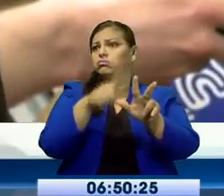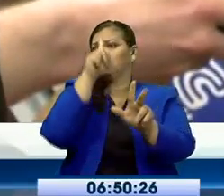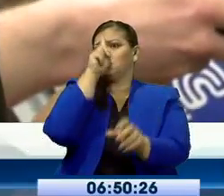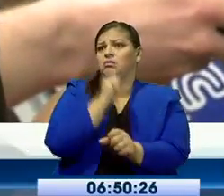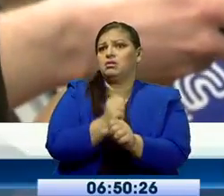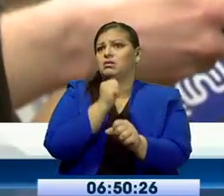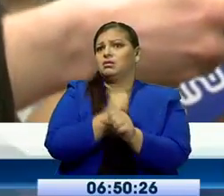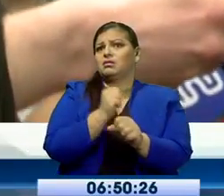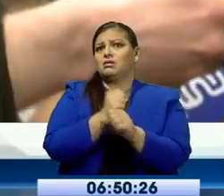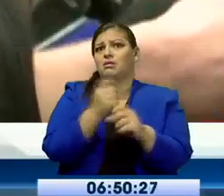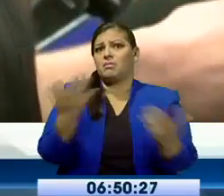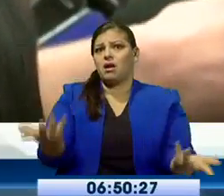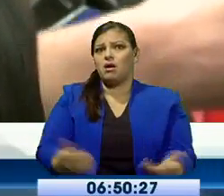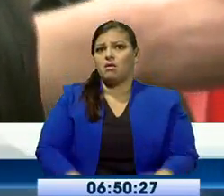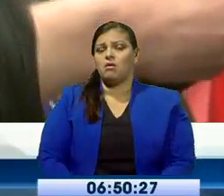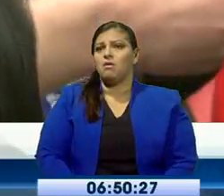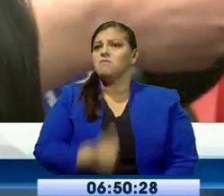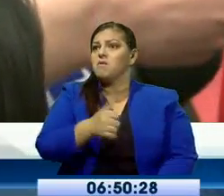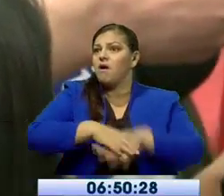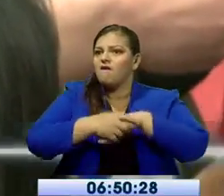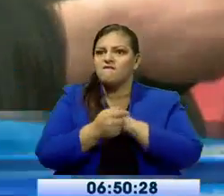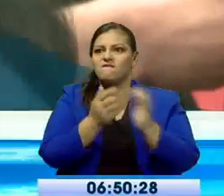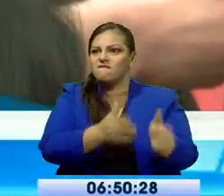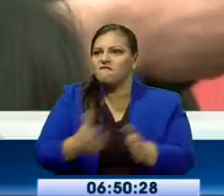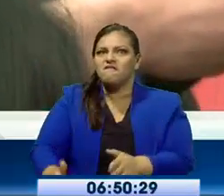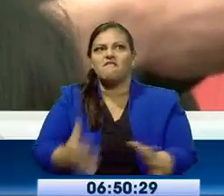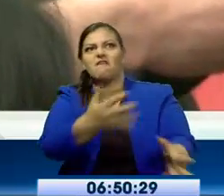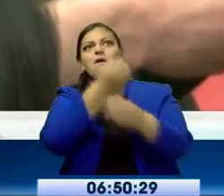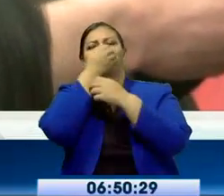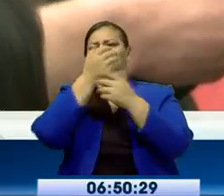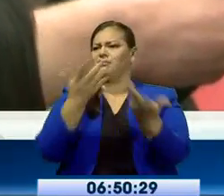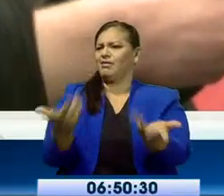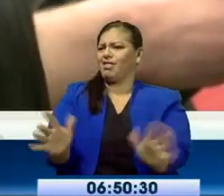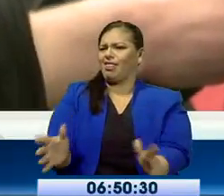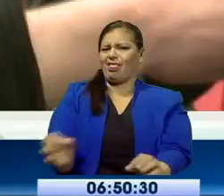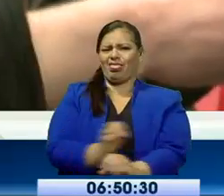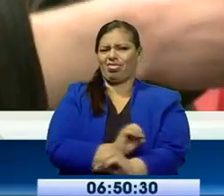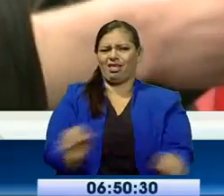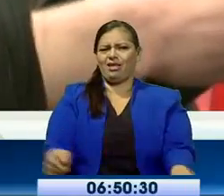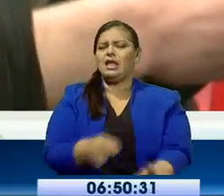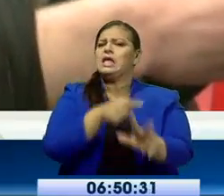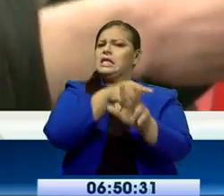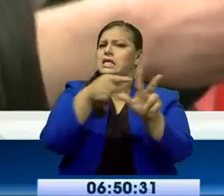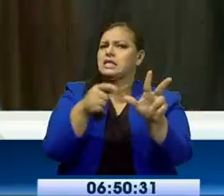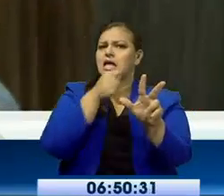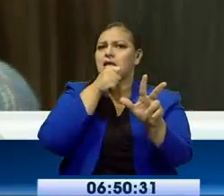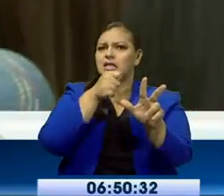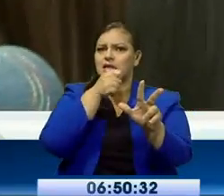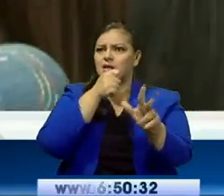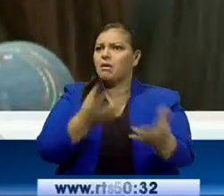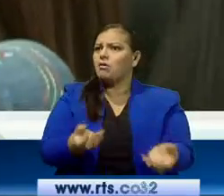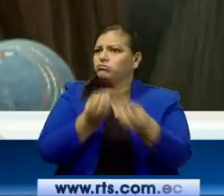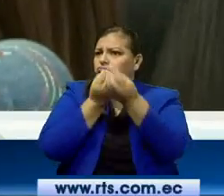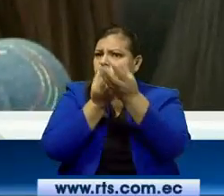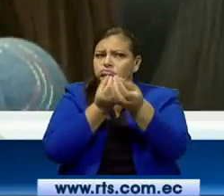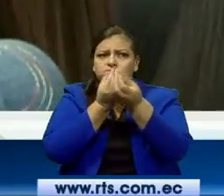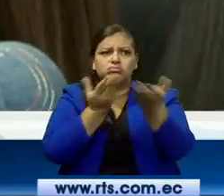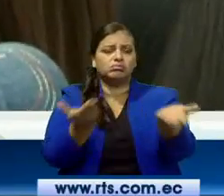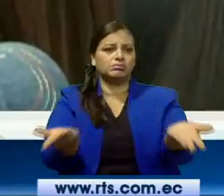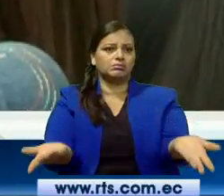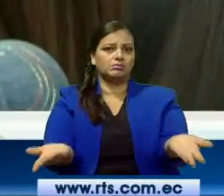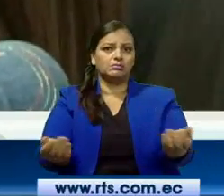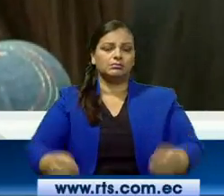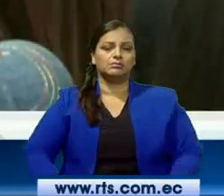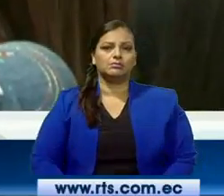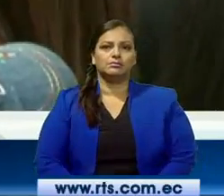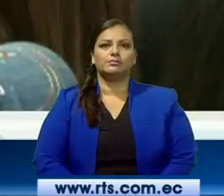Ellos cumplieron con su trabajo. Hay que ir a todas partes, informar y nunca dejarnos ganar terreno por ellos. Basados en su experiencia cubriendo